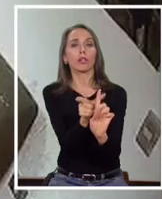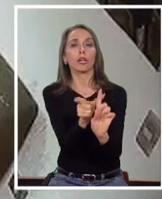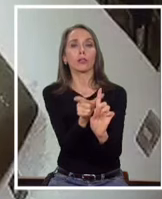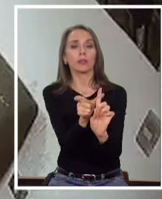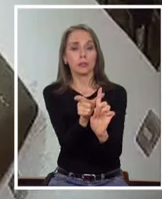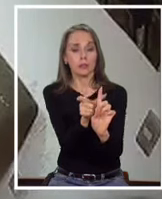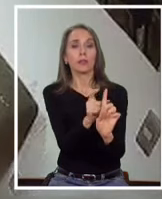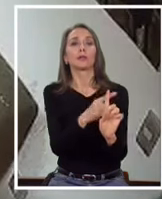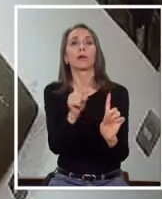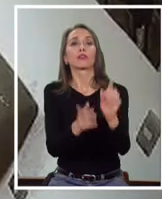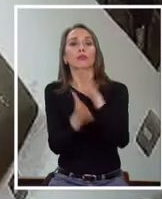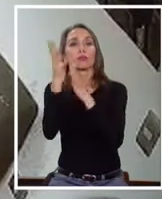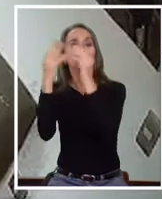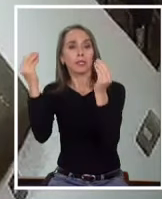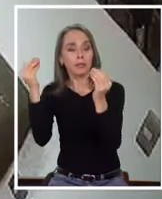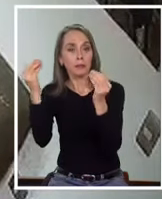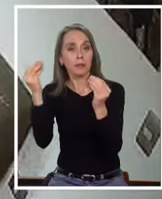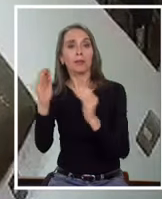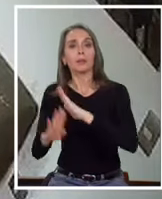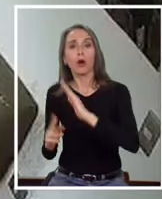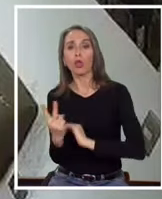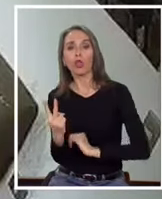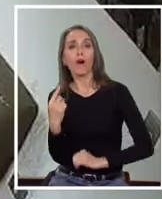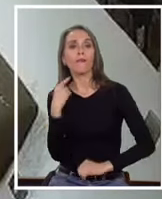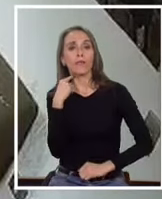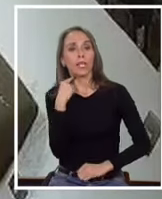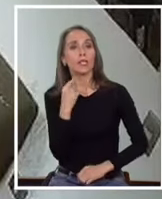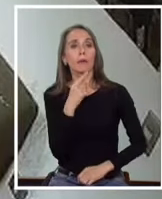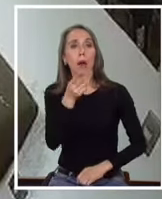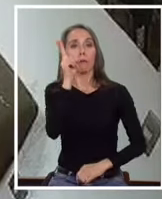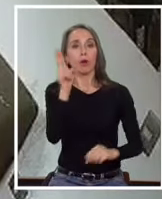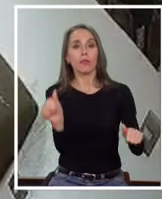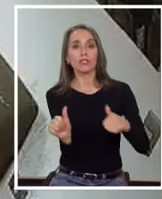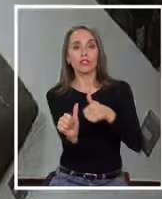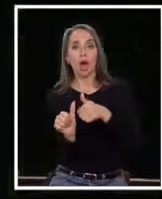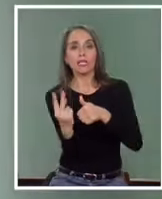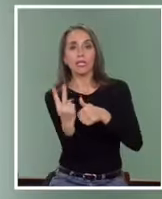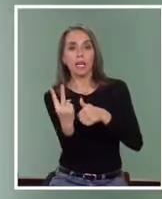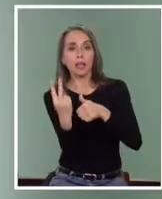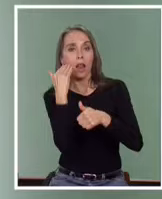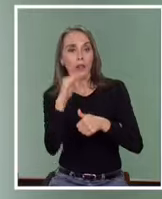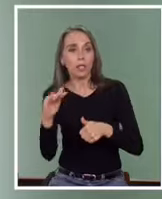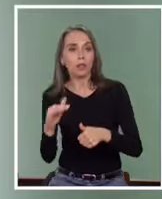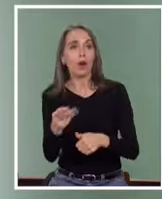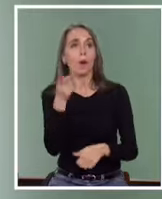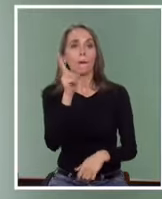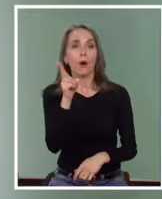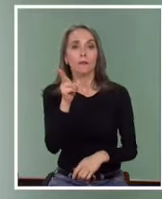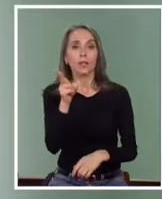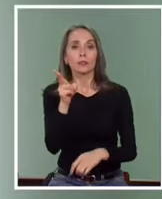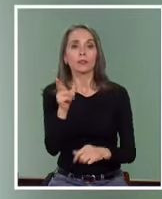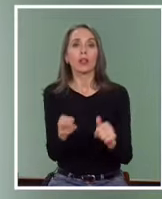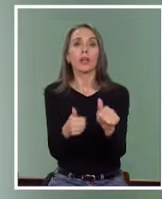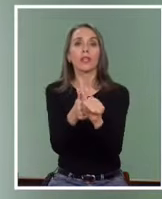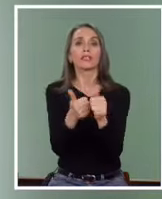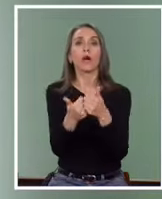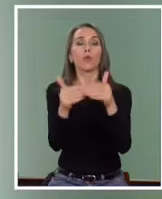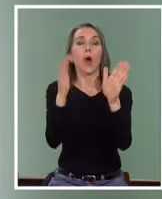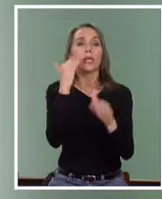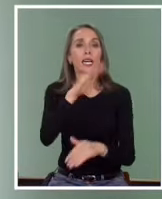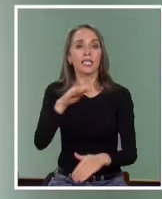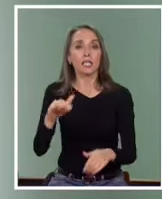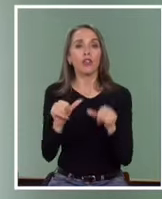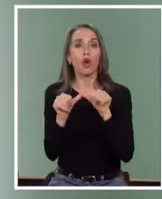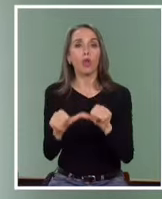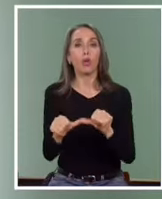las víctimas. Prohibición de acercamiento absoluta a los niños, también prohibición de acercamiento a cualquier niño mientras